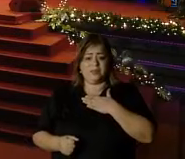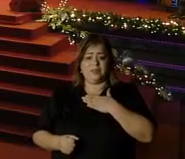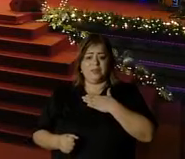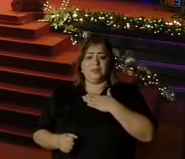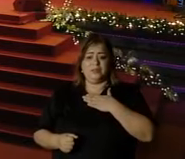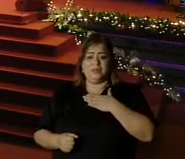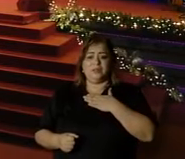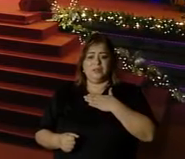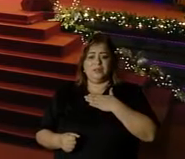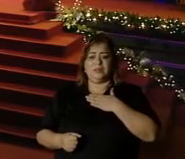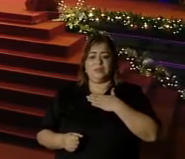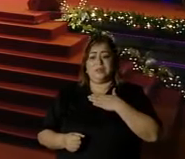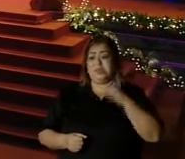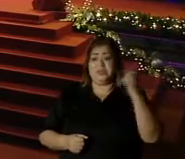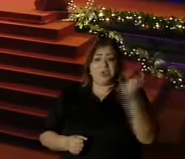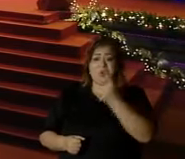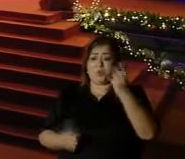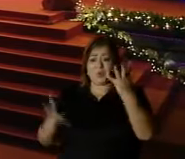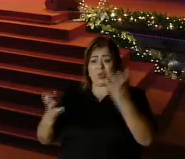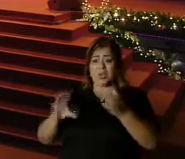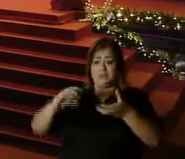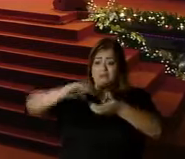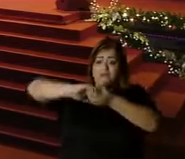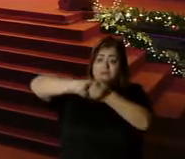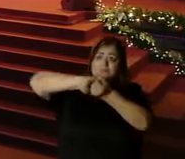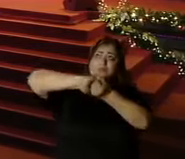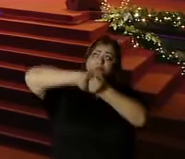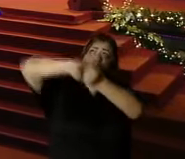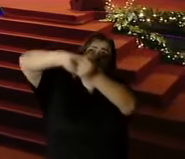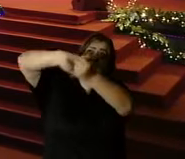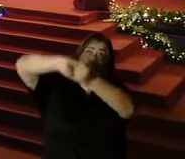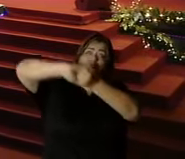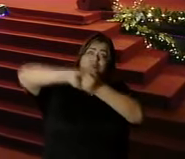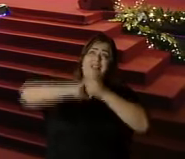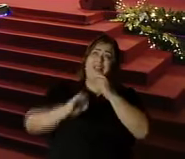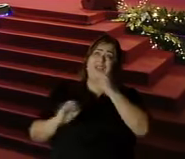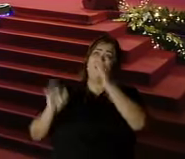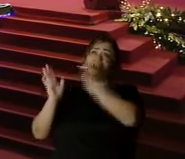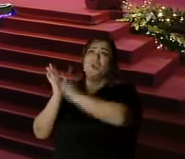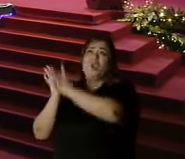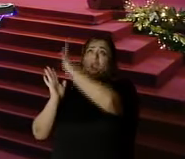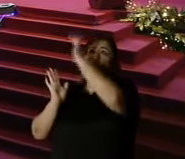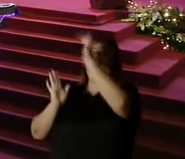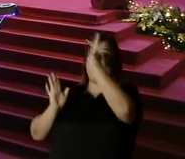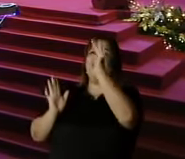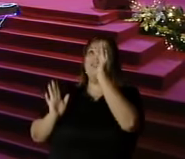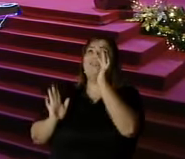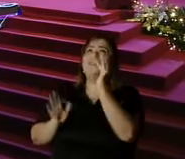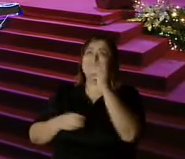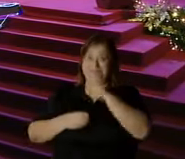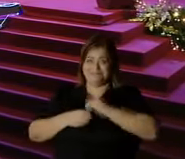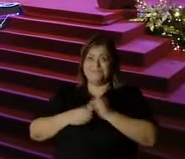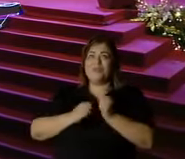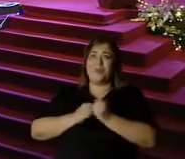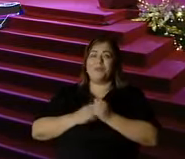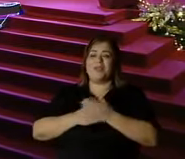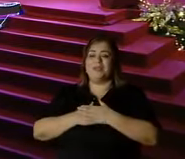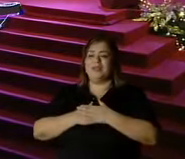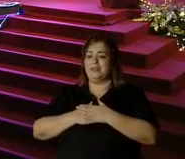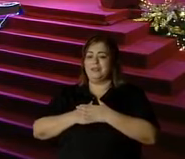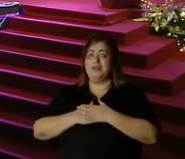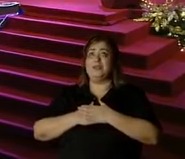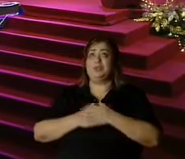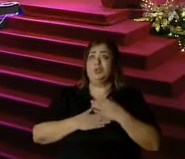que no solté tu mano. Oh, dame gloria al que está contigo. Yes. Solo que